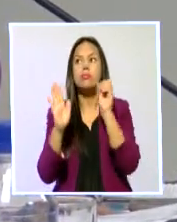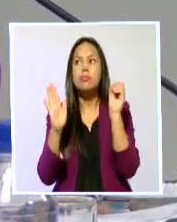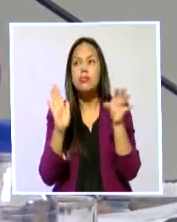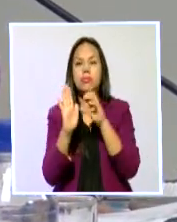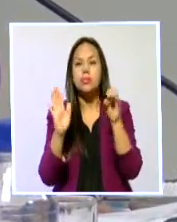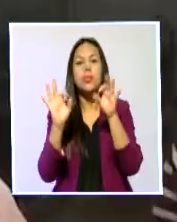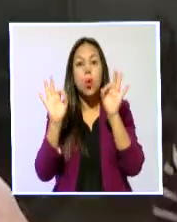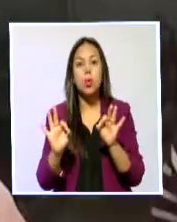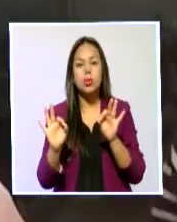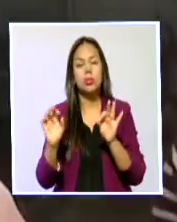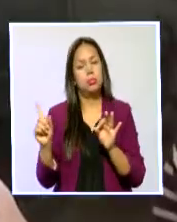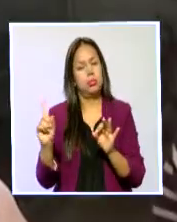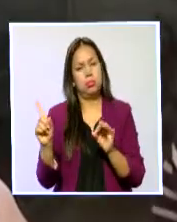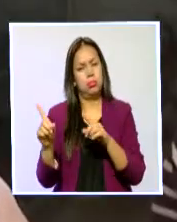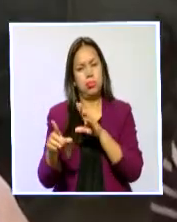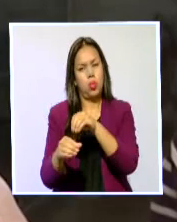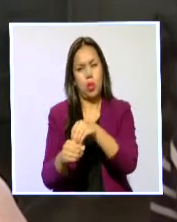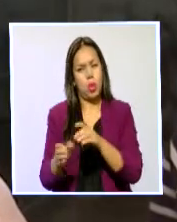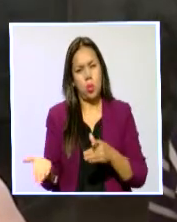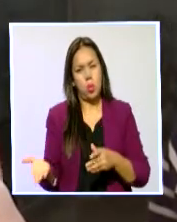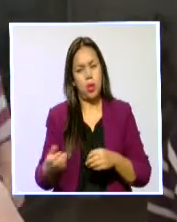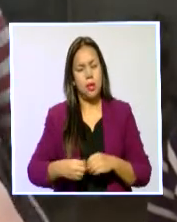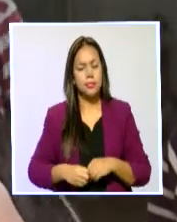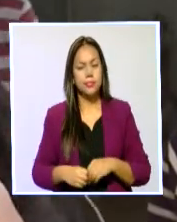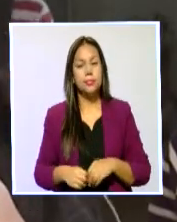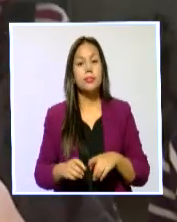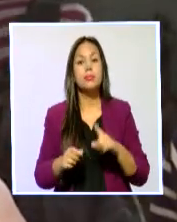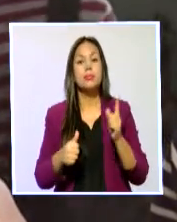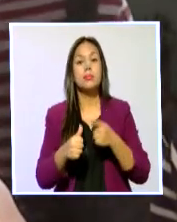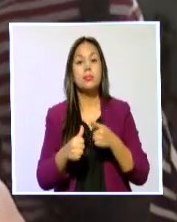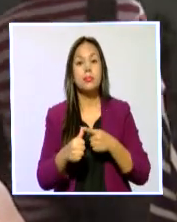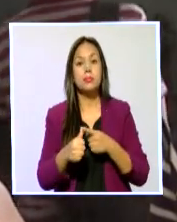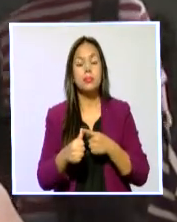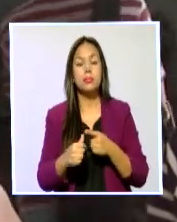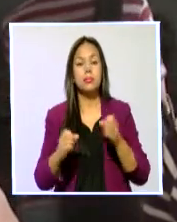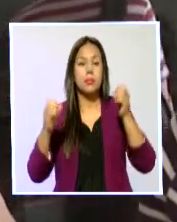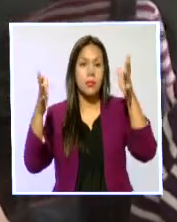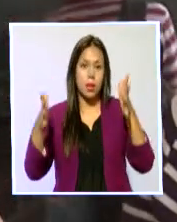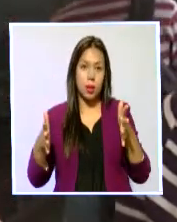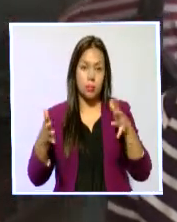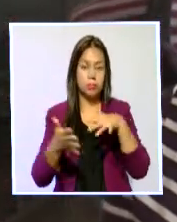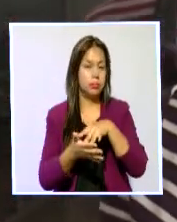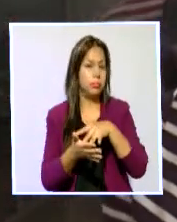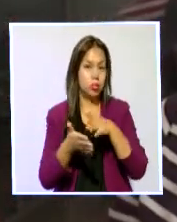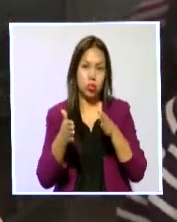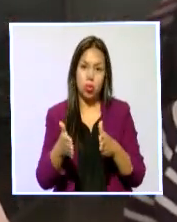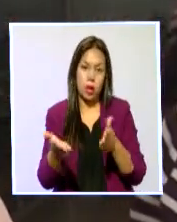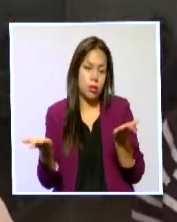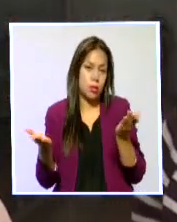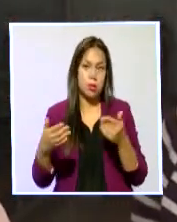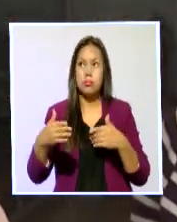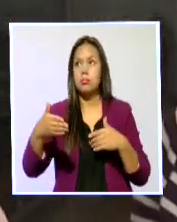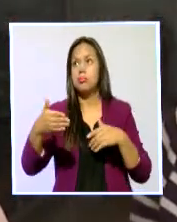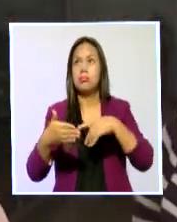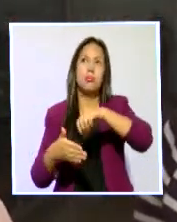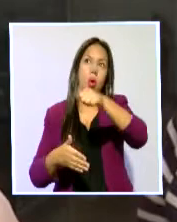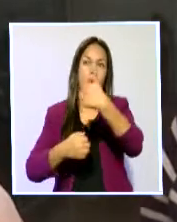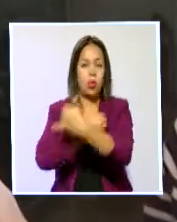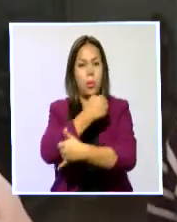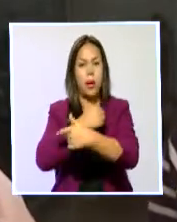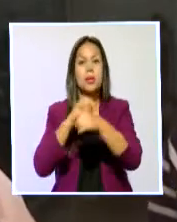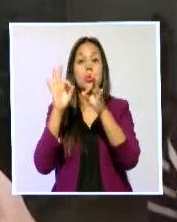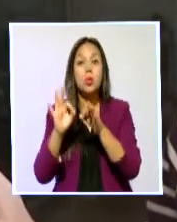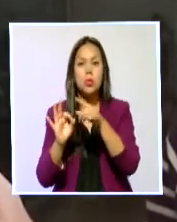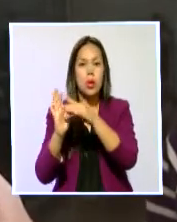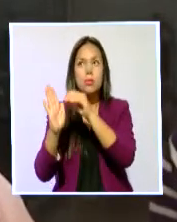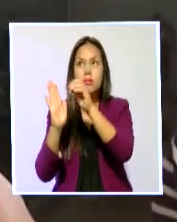paraíso fiscal. La primera, a los becarios que de una u otra forma lleguen a ser estudiantes en paraísos fiscales y